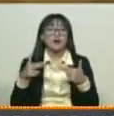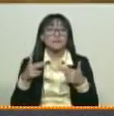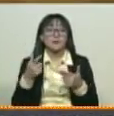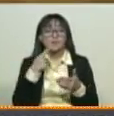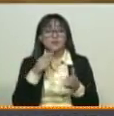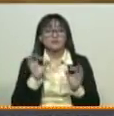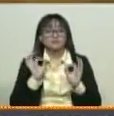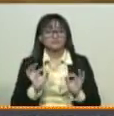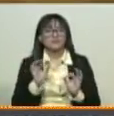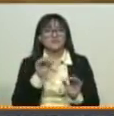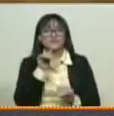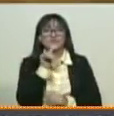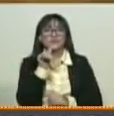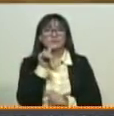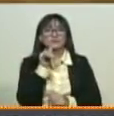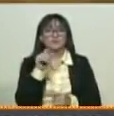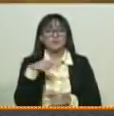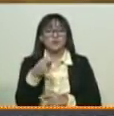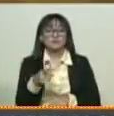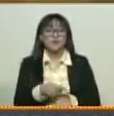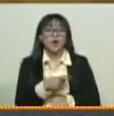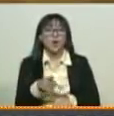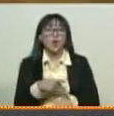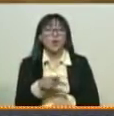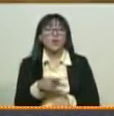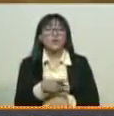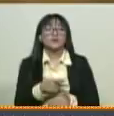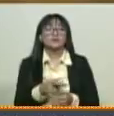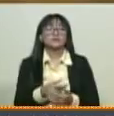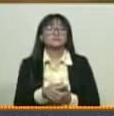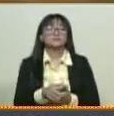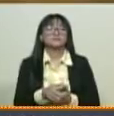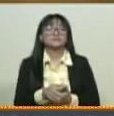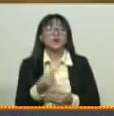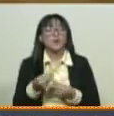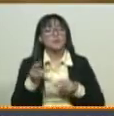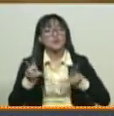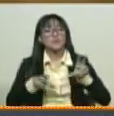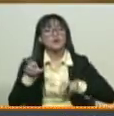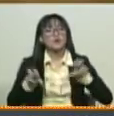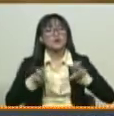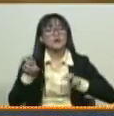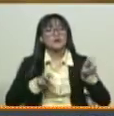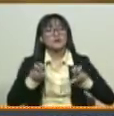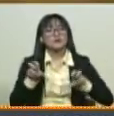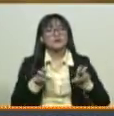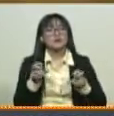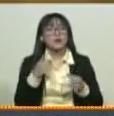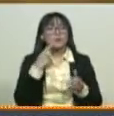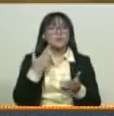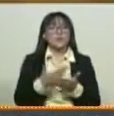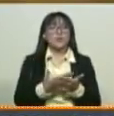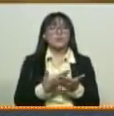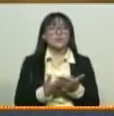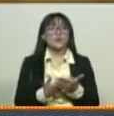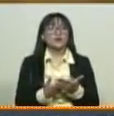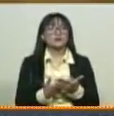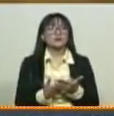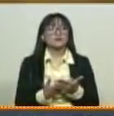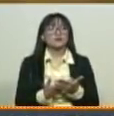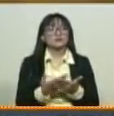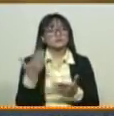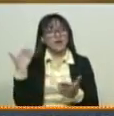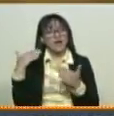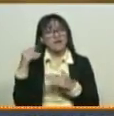hacerse efectivo quizás en las próximas horas? ¿Y cómo evaluarían en tal caso una propuesta que habría hecho en